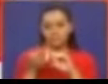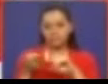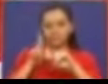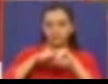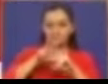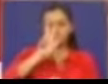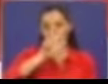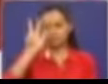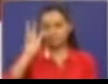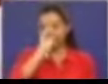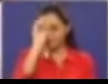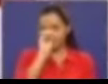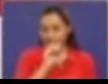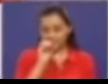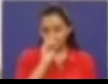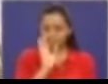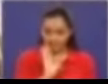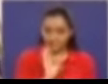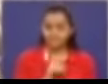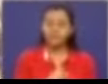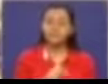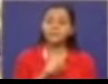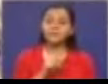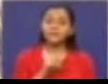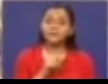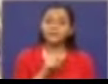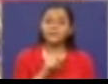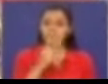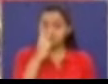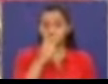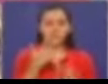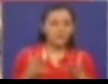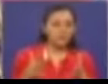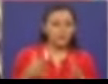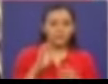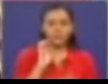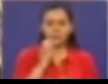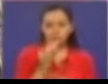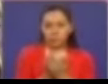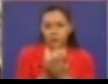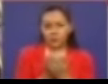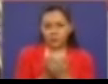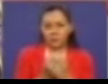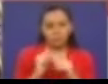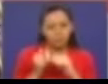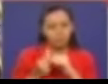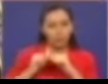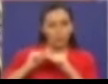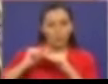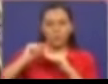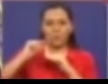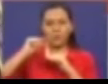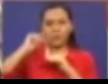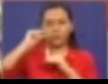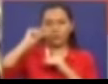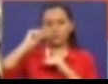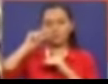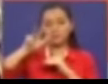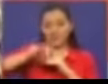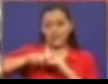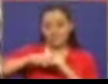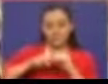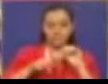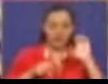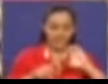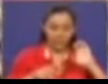Y fíjense cómo el indicador de actividad económica pues crecía. Crecía el primer trimestre